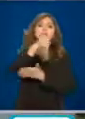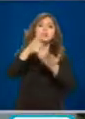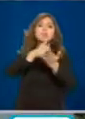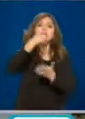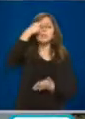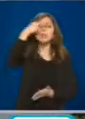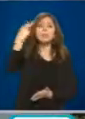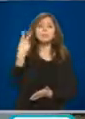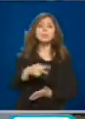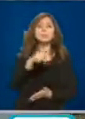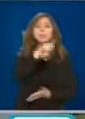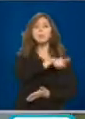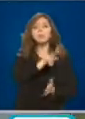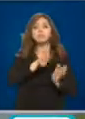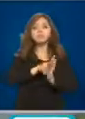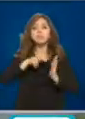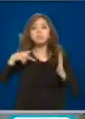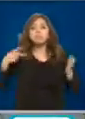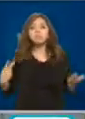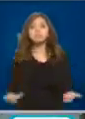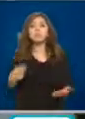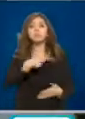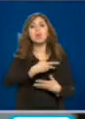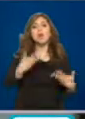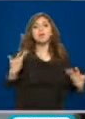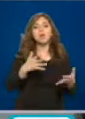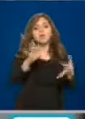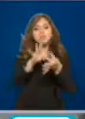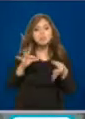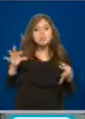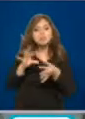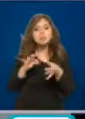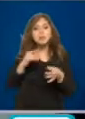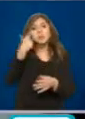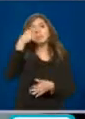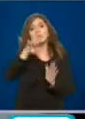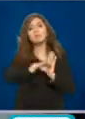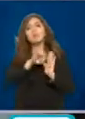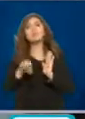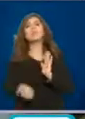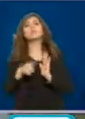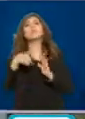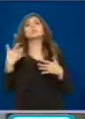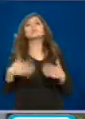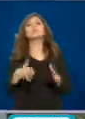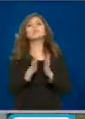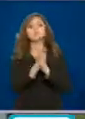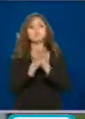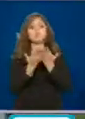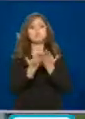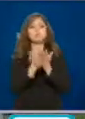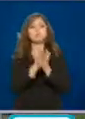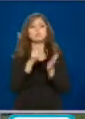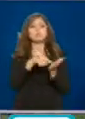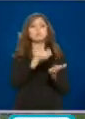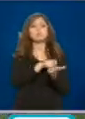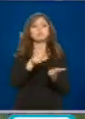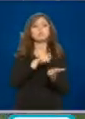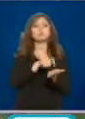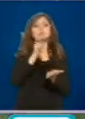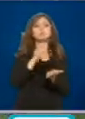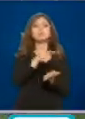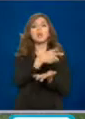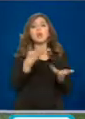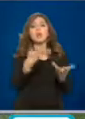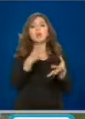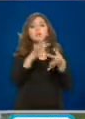grandísimos periodistas que ejerce la crónica, y por ejemplo, un clásico y una obra maestra de la crónica, la que